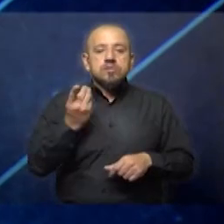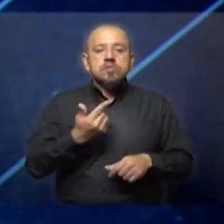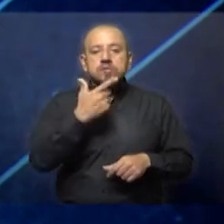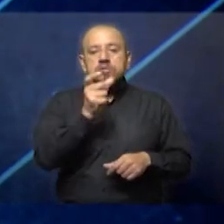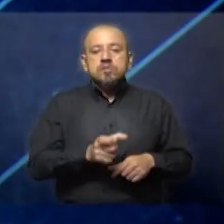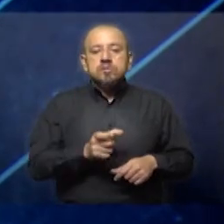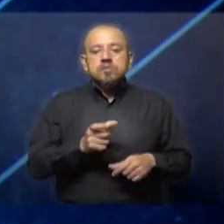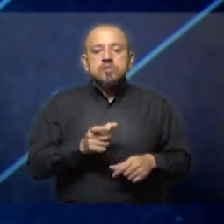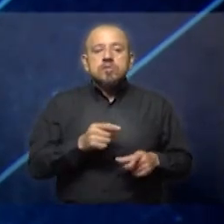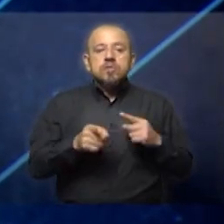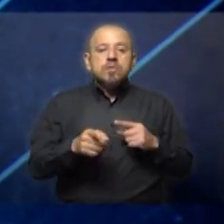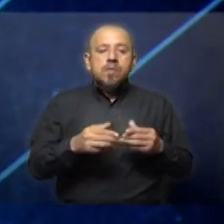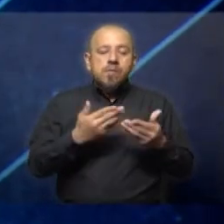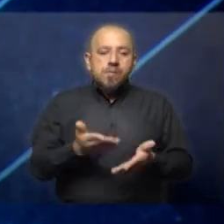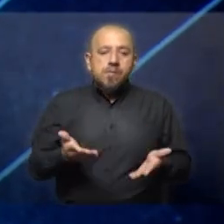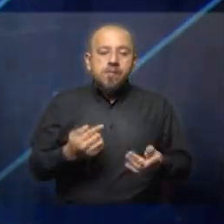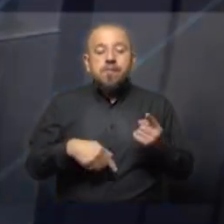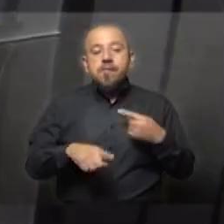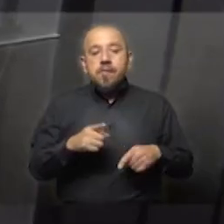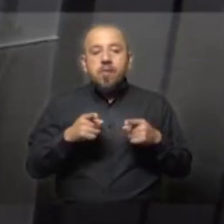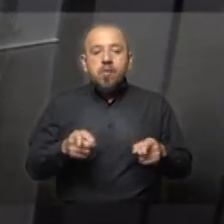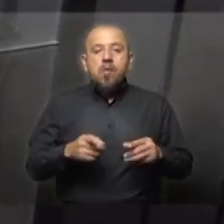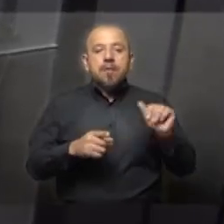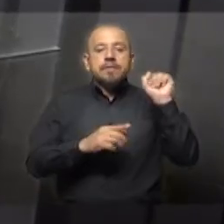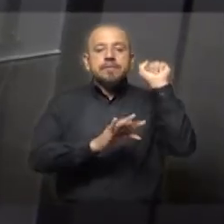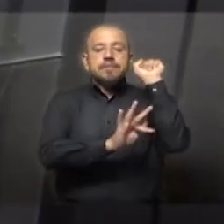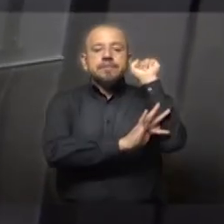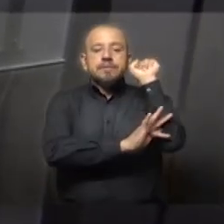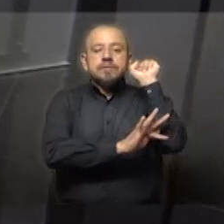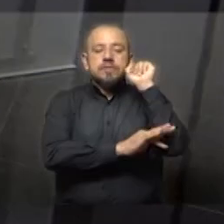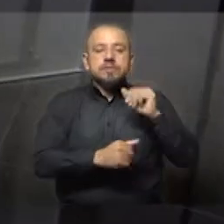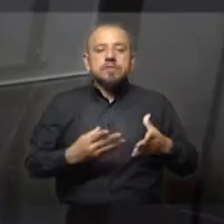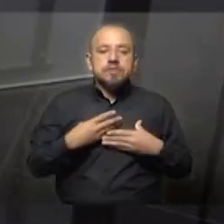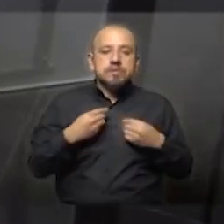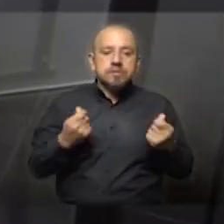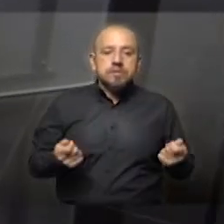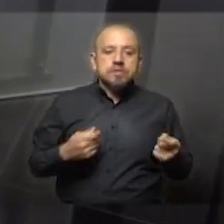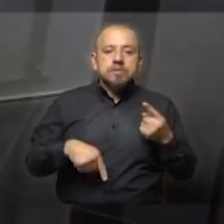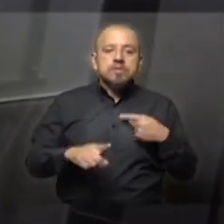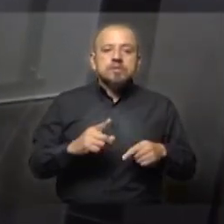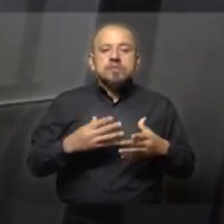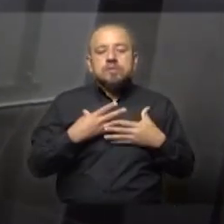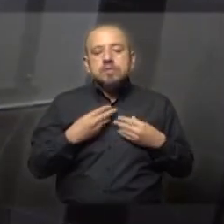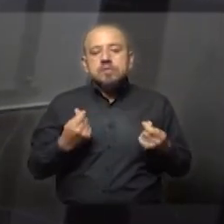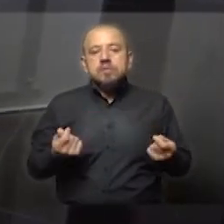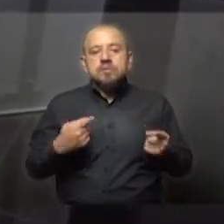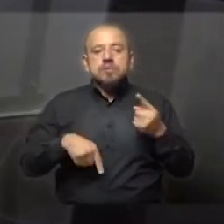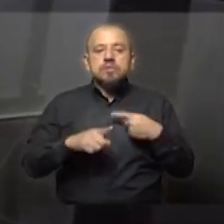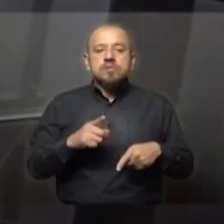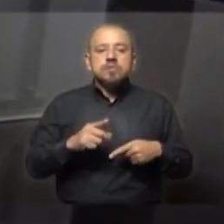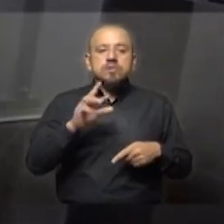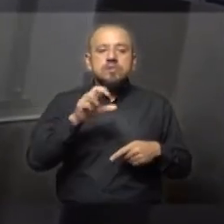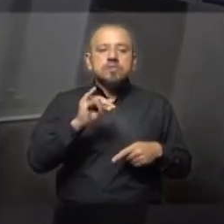es desde luego sin duda feminista en sentimientos en tendencia de espíritu En rigor pues